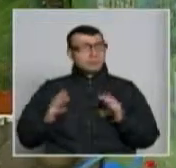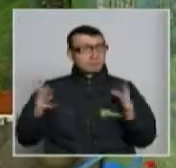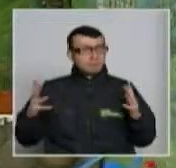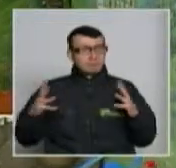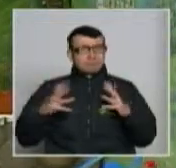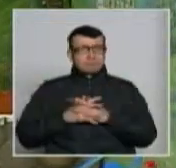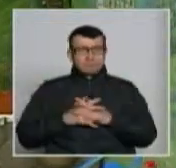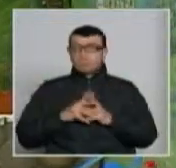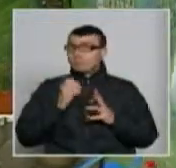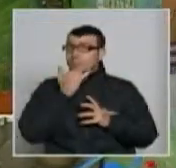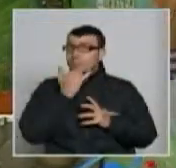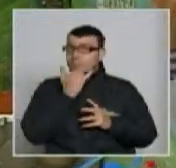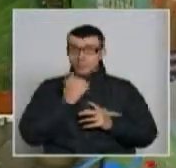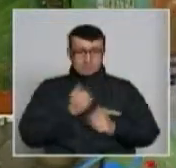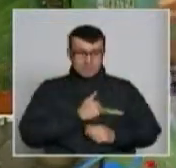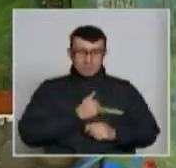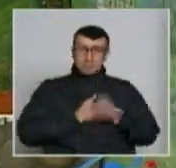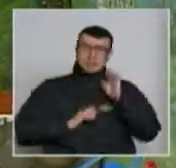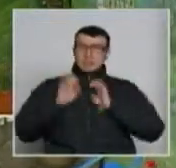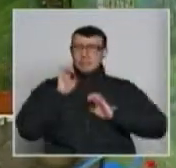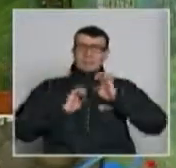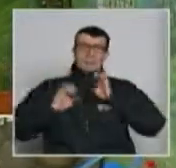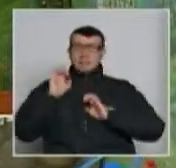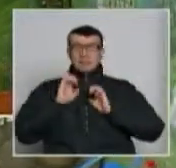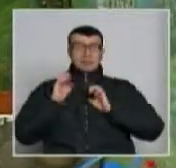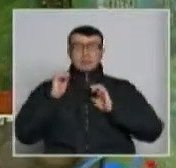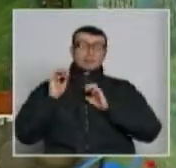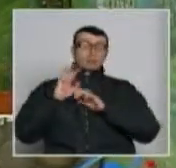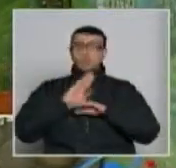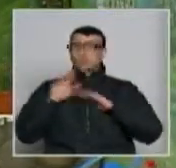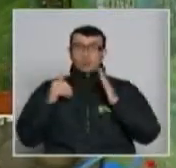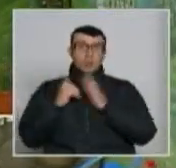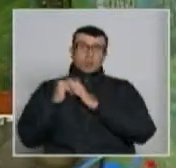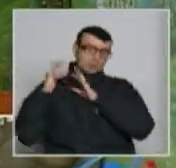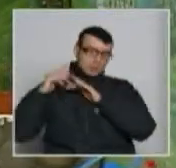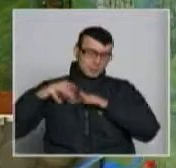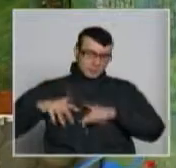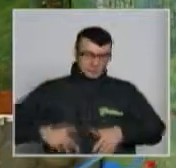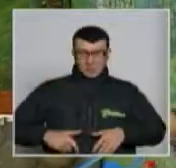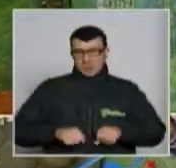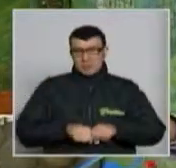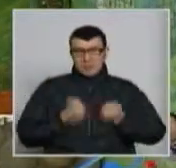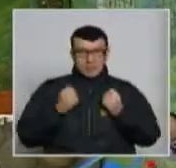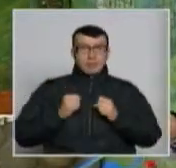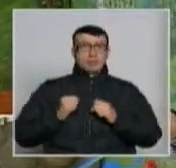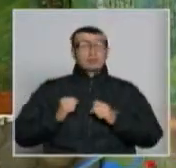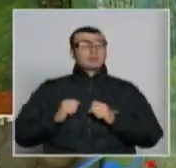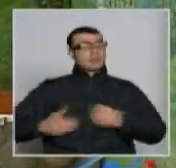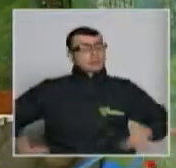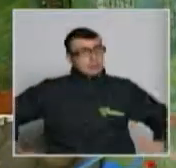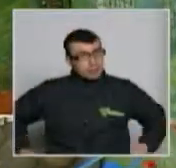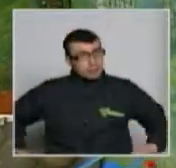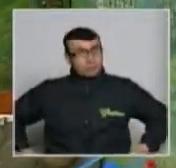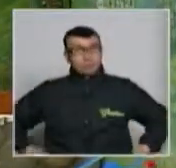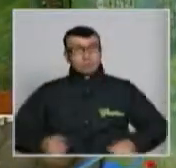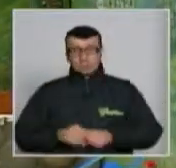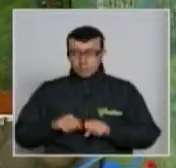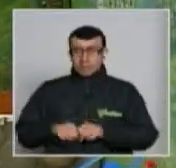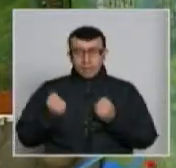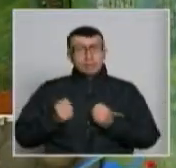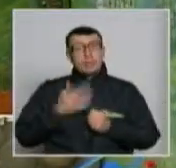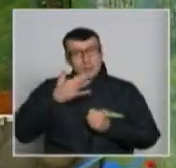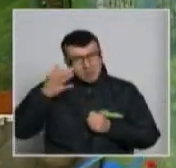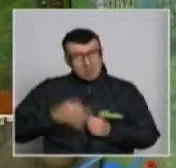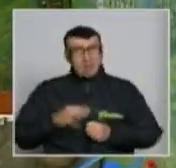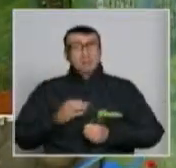que las defensas mías y las bacterias se van y atacan el riñón también. y lo dañan y terminan en